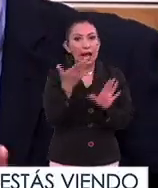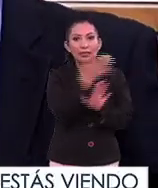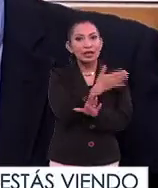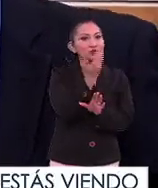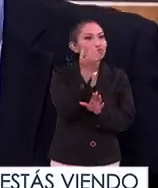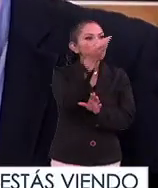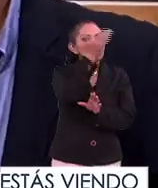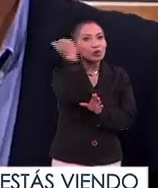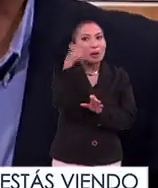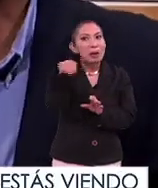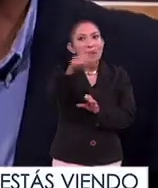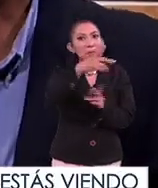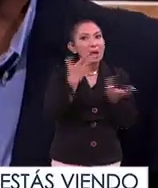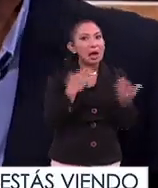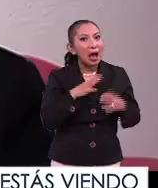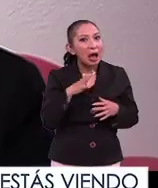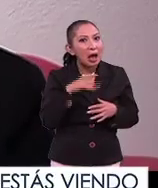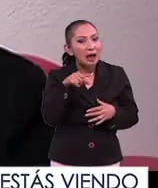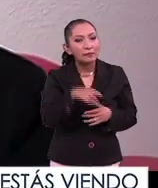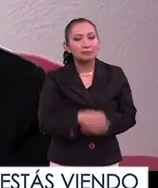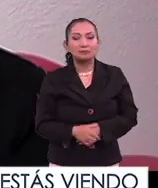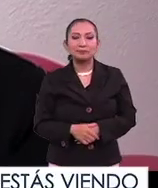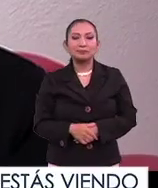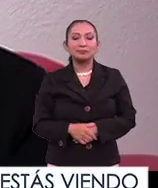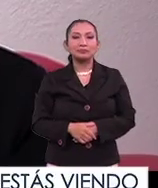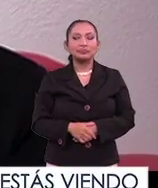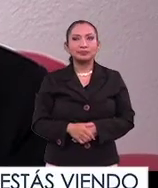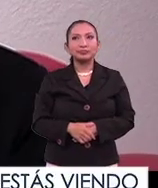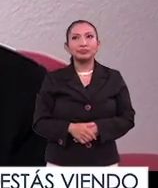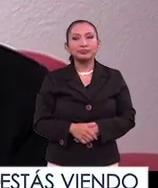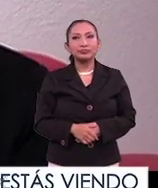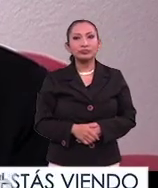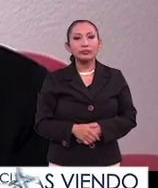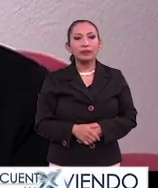se conocen tanto? Bueno,